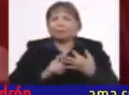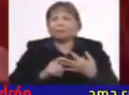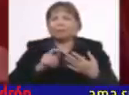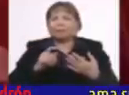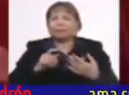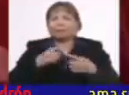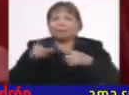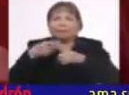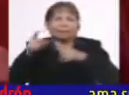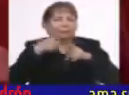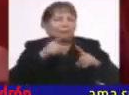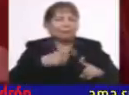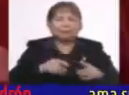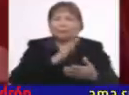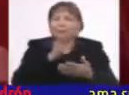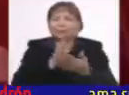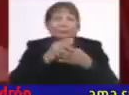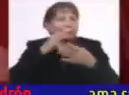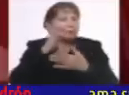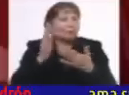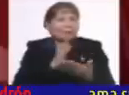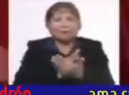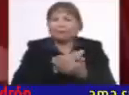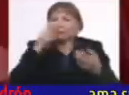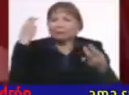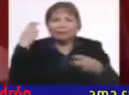y diversos problemas y conflictos